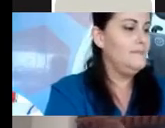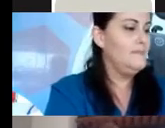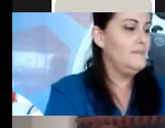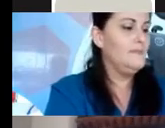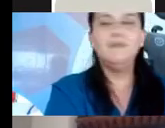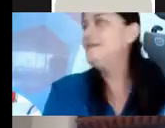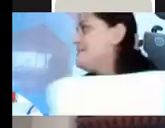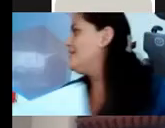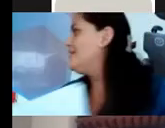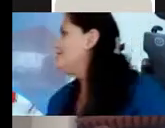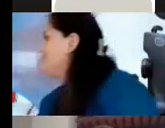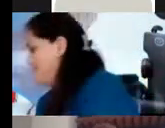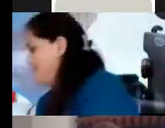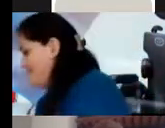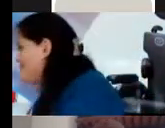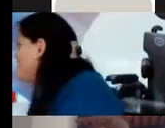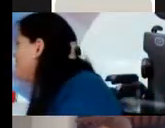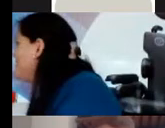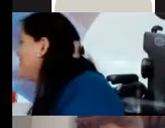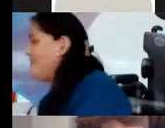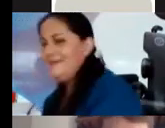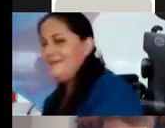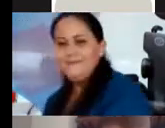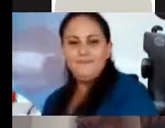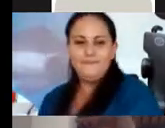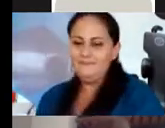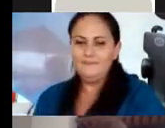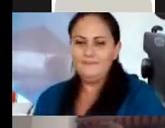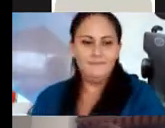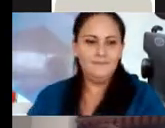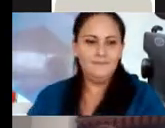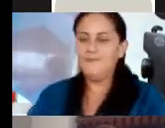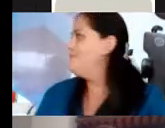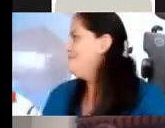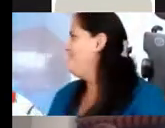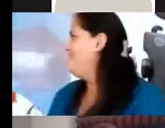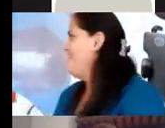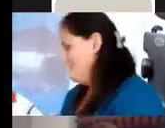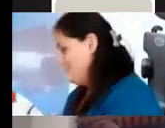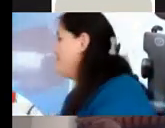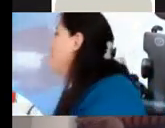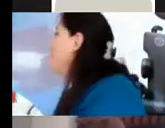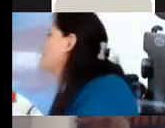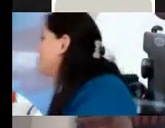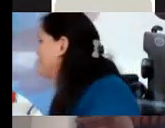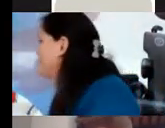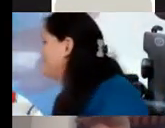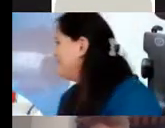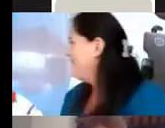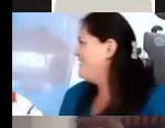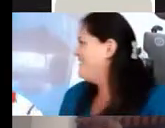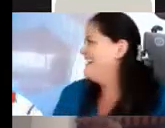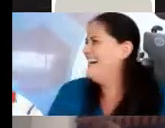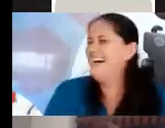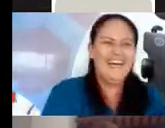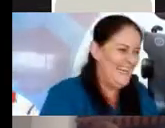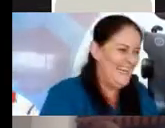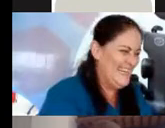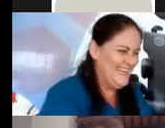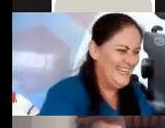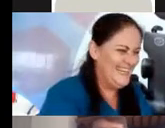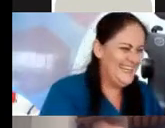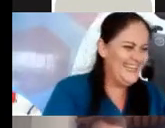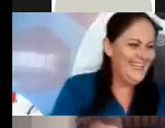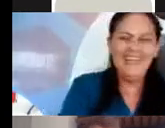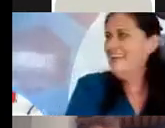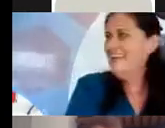curso. Bien, la importancia de la calidad de los acoples, la fijación del sistema postural, así como es tan